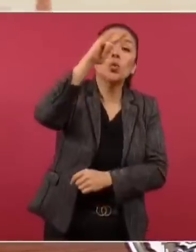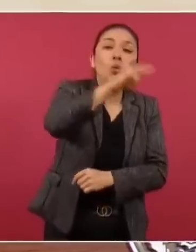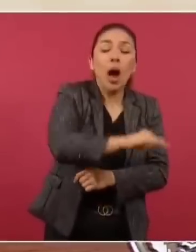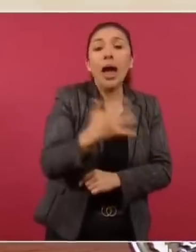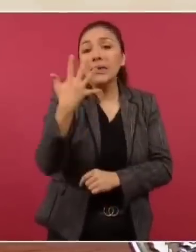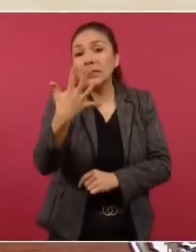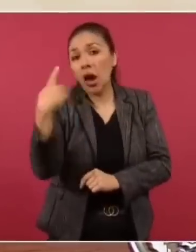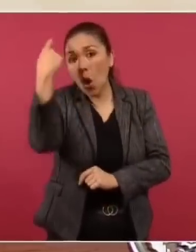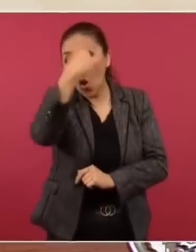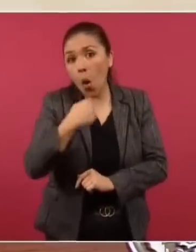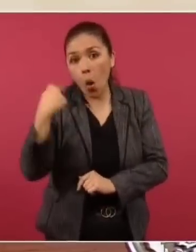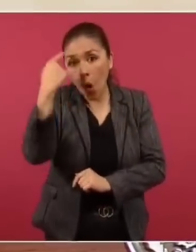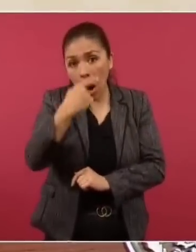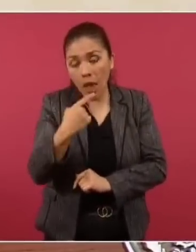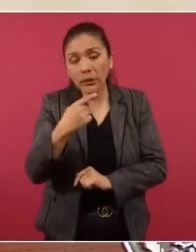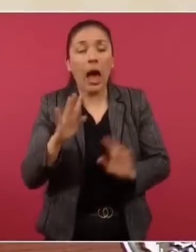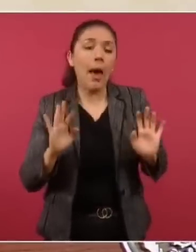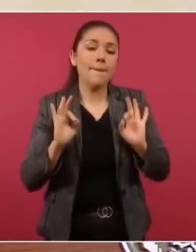5 horas,